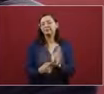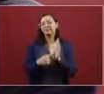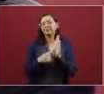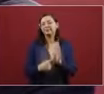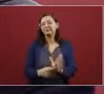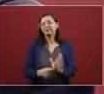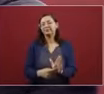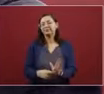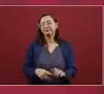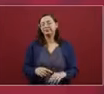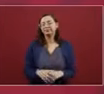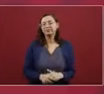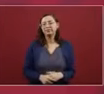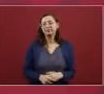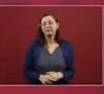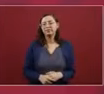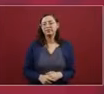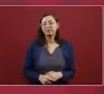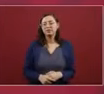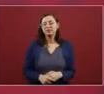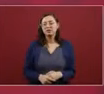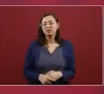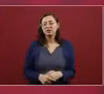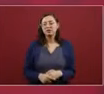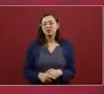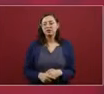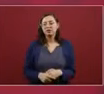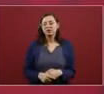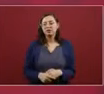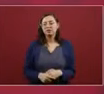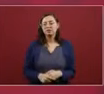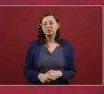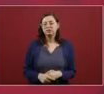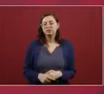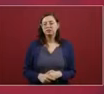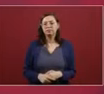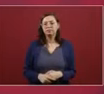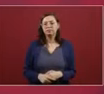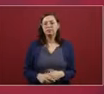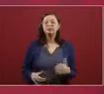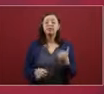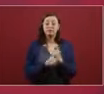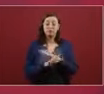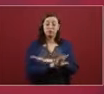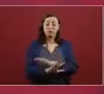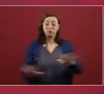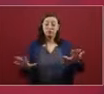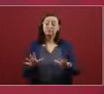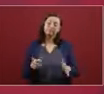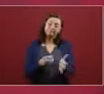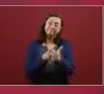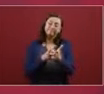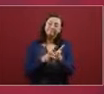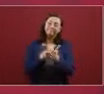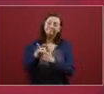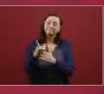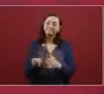y tenemos que garantizar el derecho a informar y que